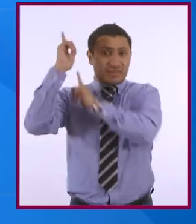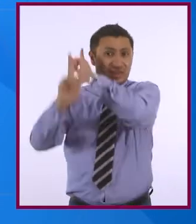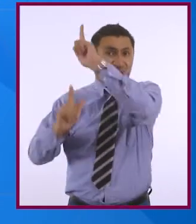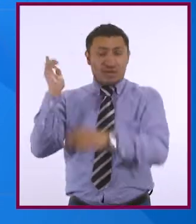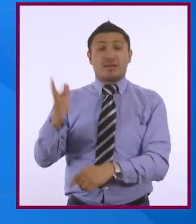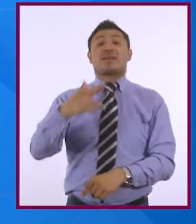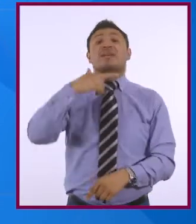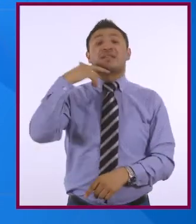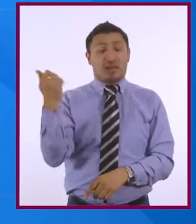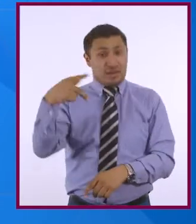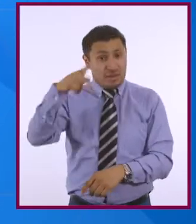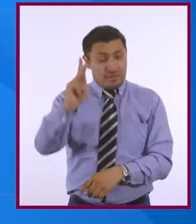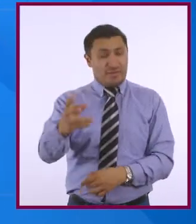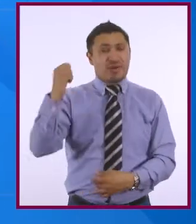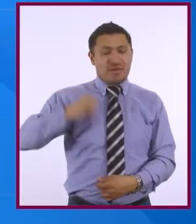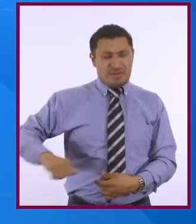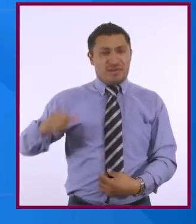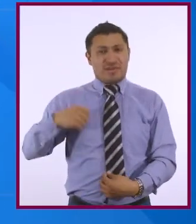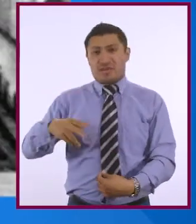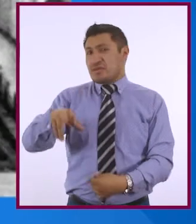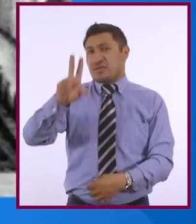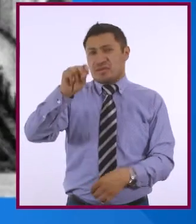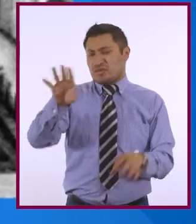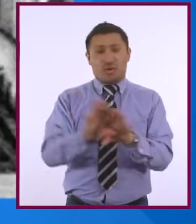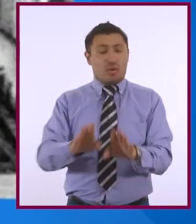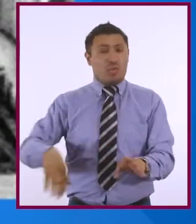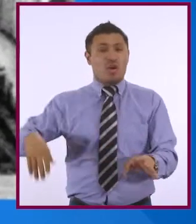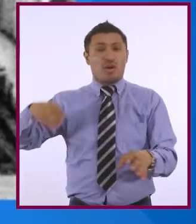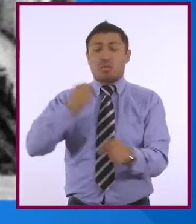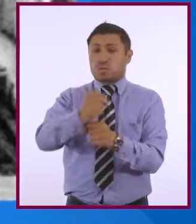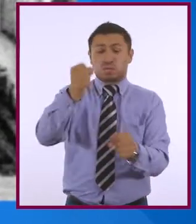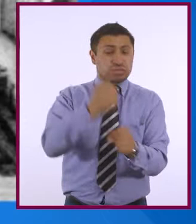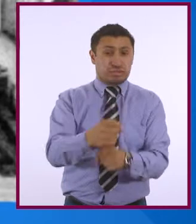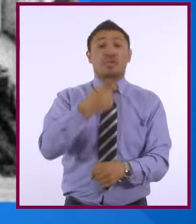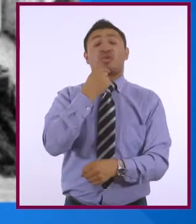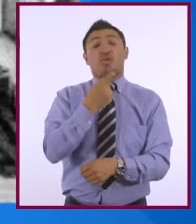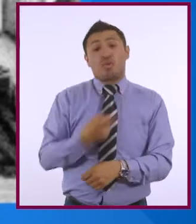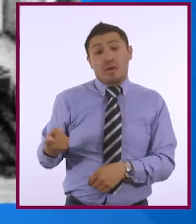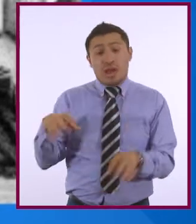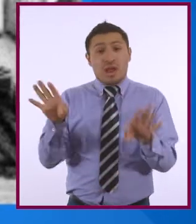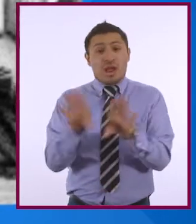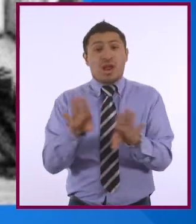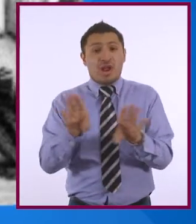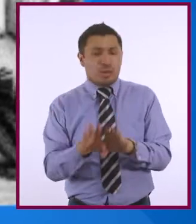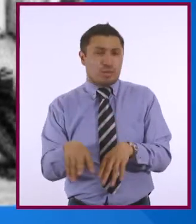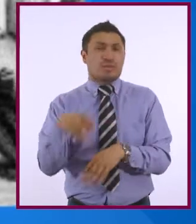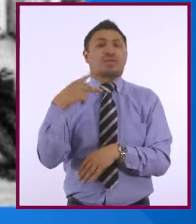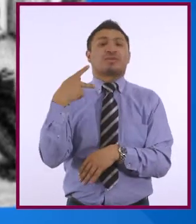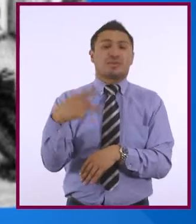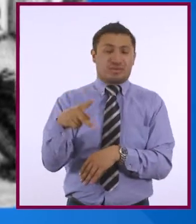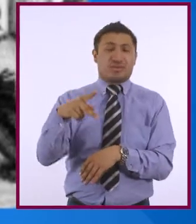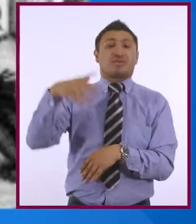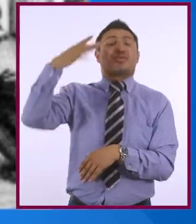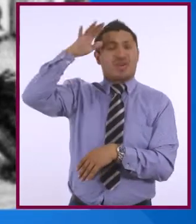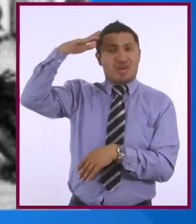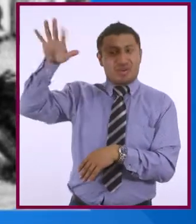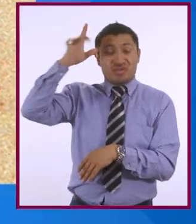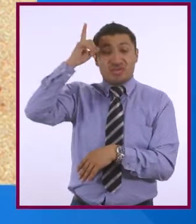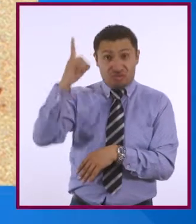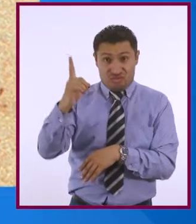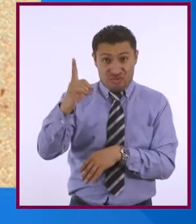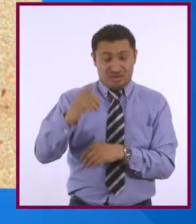romana, aunque en esa época no se consideraba maltrato, ya que la infancia era considerada propiedad del adulto. En